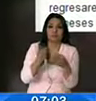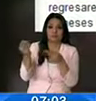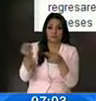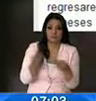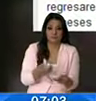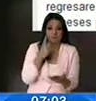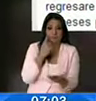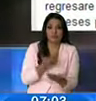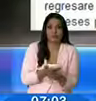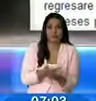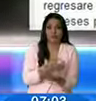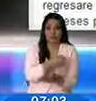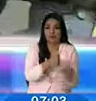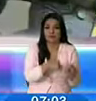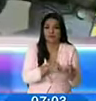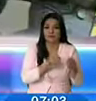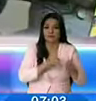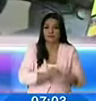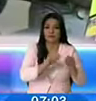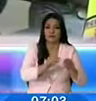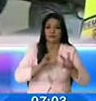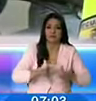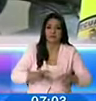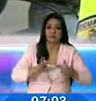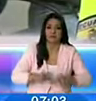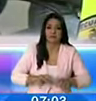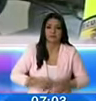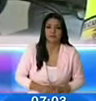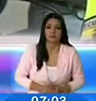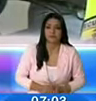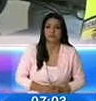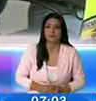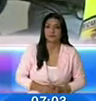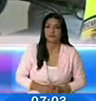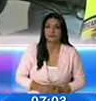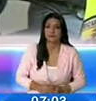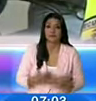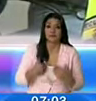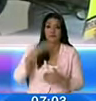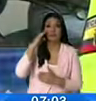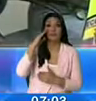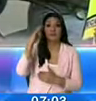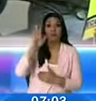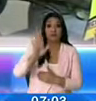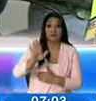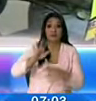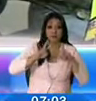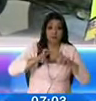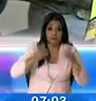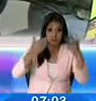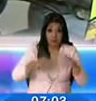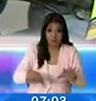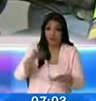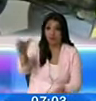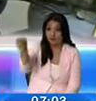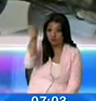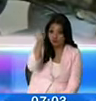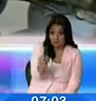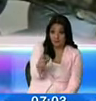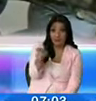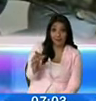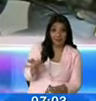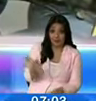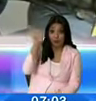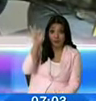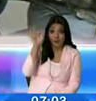parte de los archivos de la investigación. La investigación nosotros, como DINASED, termina el momento que físicamente nosotros localizamos a la